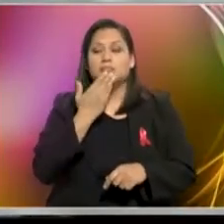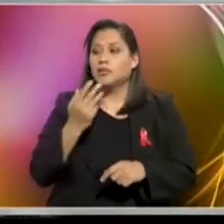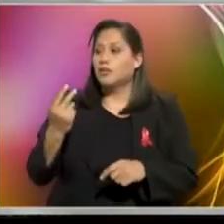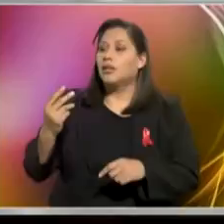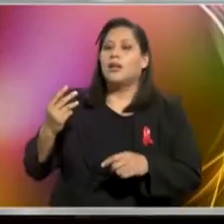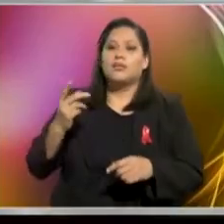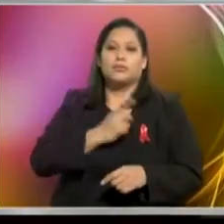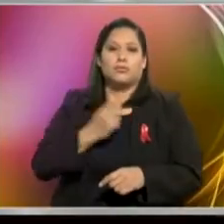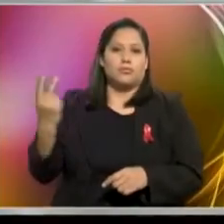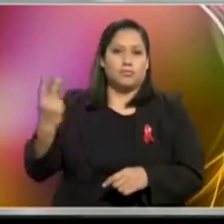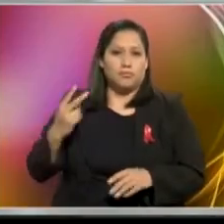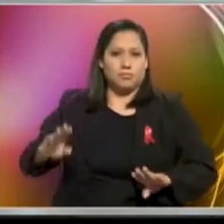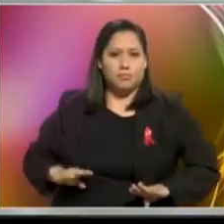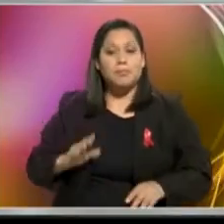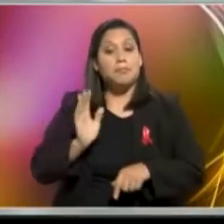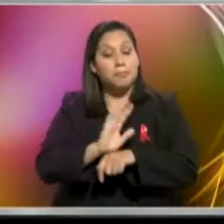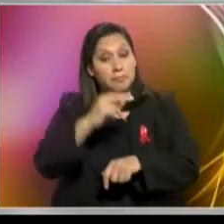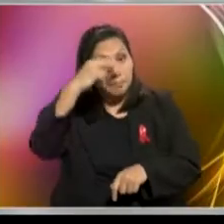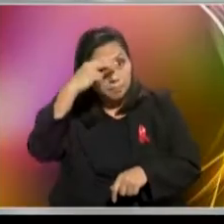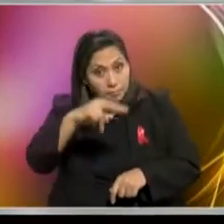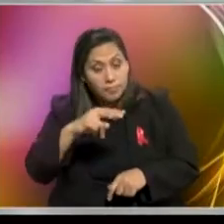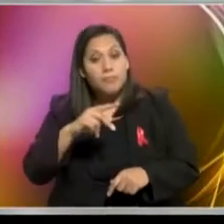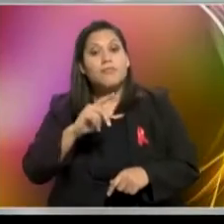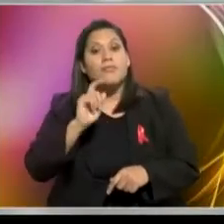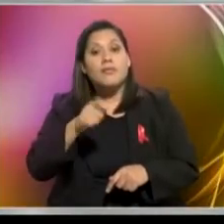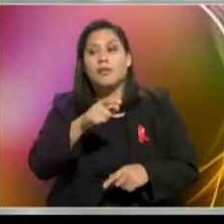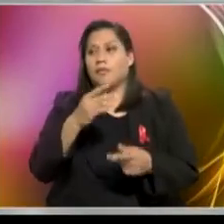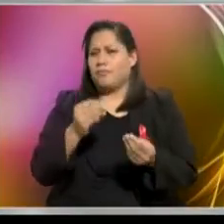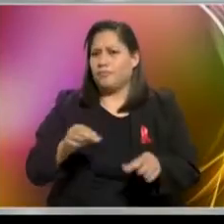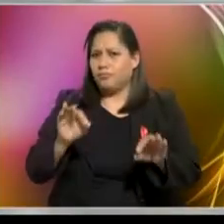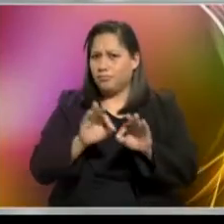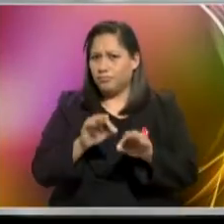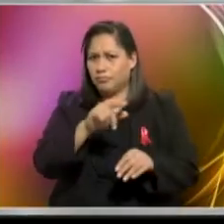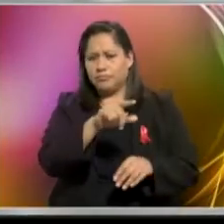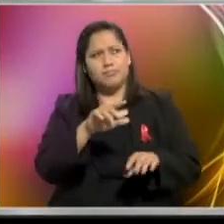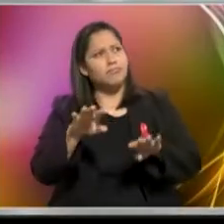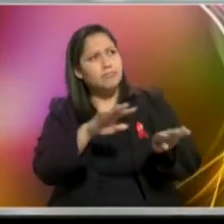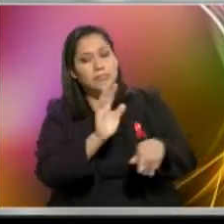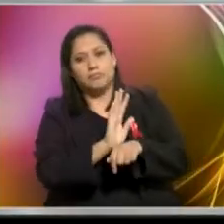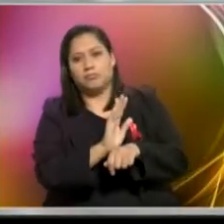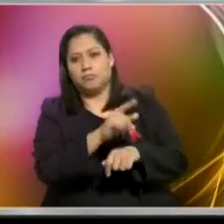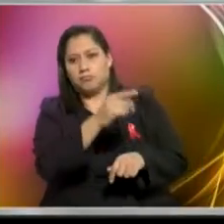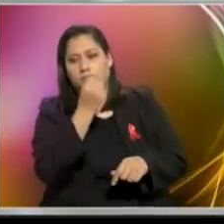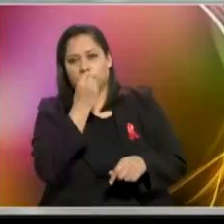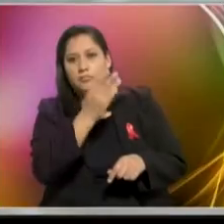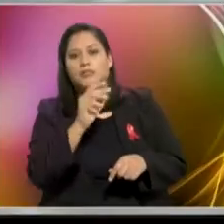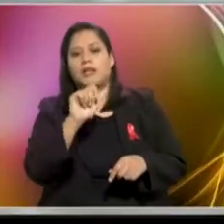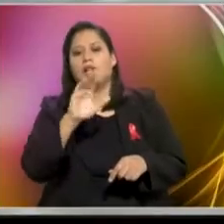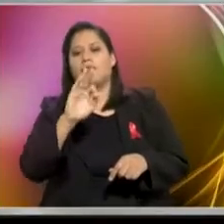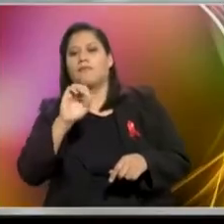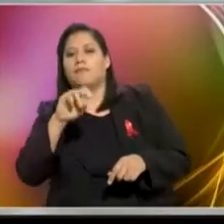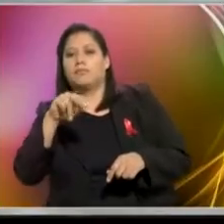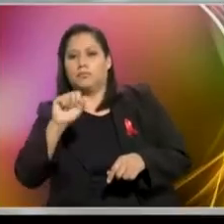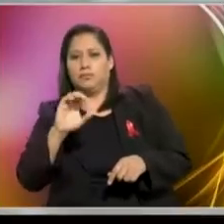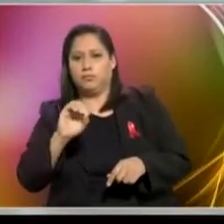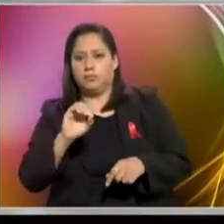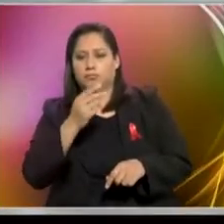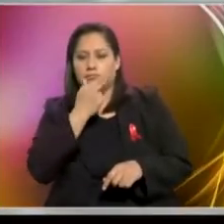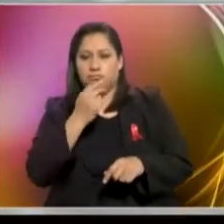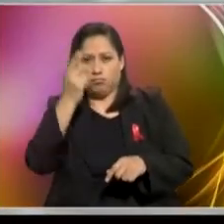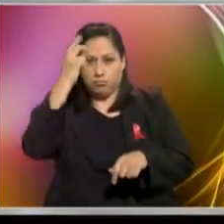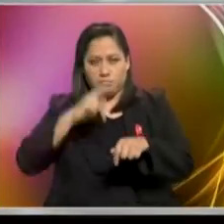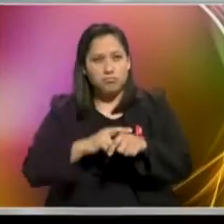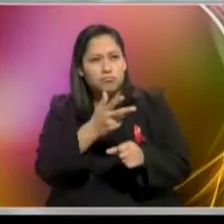les decía. Ahora que sí, es sola con tu pareja. película mexicana que además su importancia es la ópera prima de de Alfonso Cuarón. Esa además ahí sale